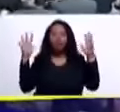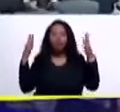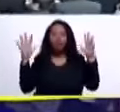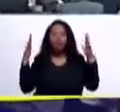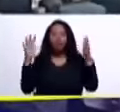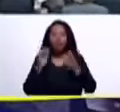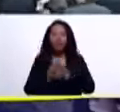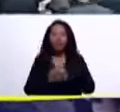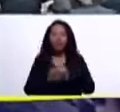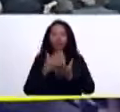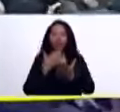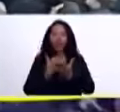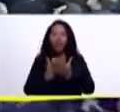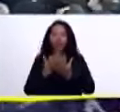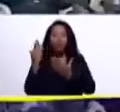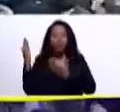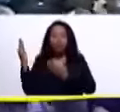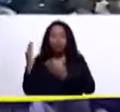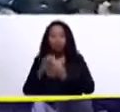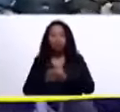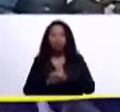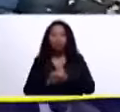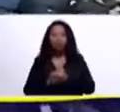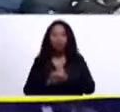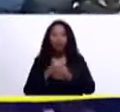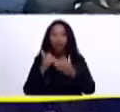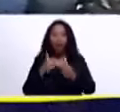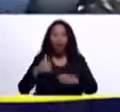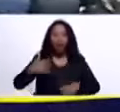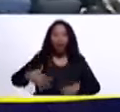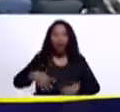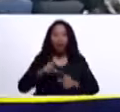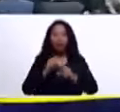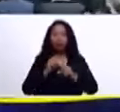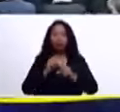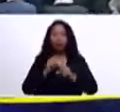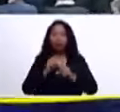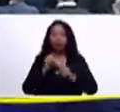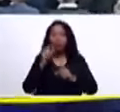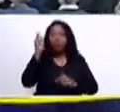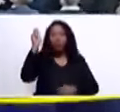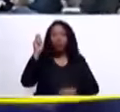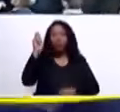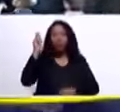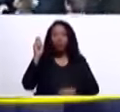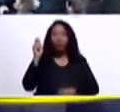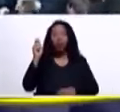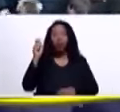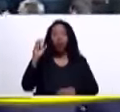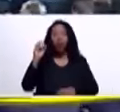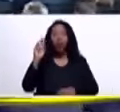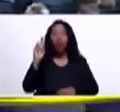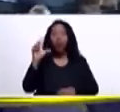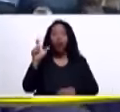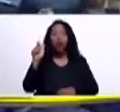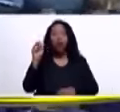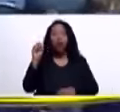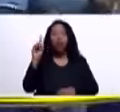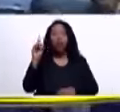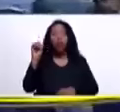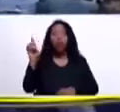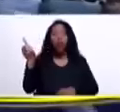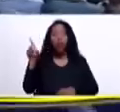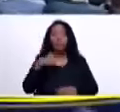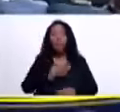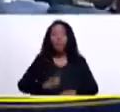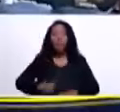Gracias, señor Celis. Dejo en el derecho de palabra al diputado Orlando Camacho, presidente de Fede